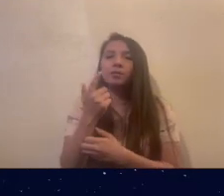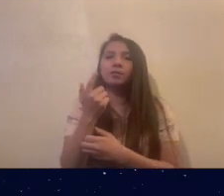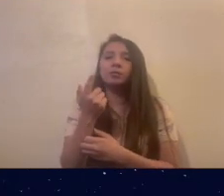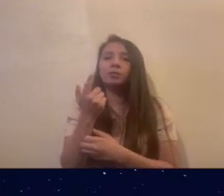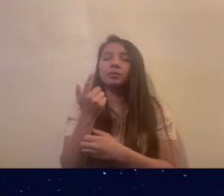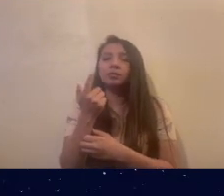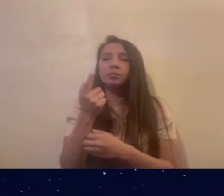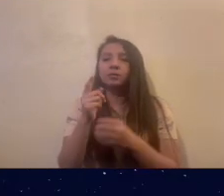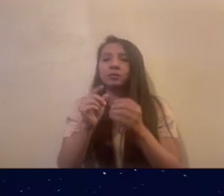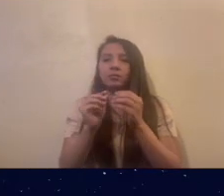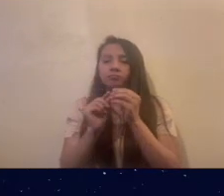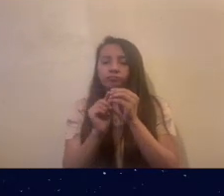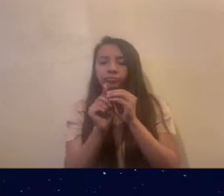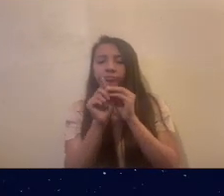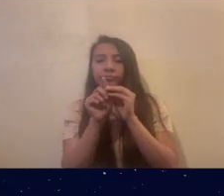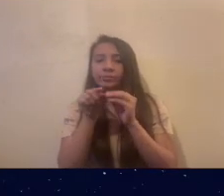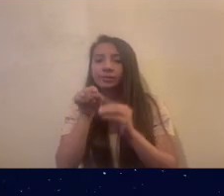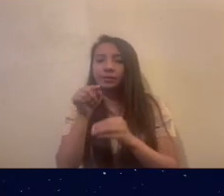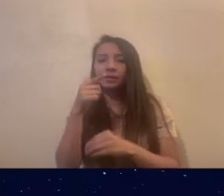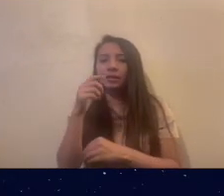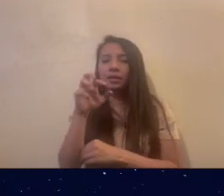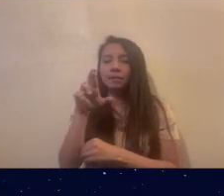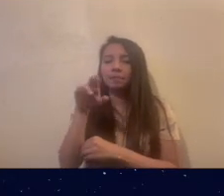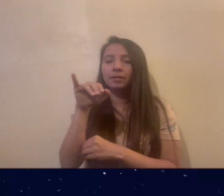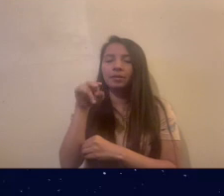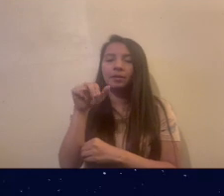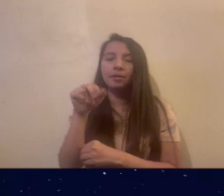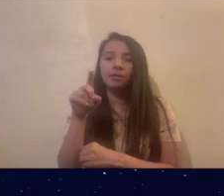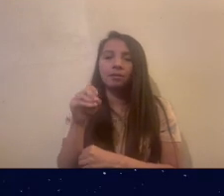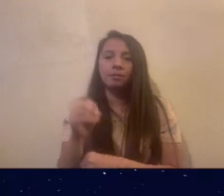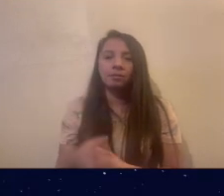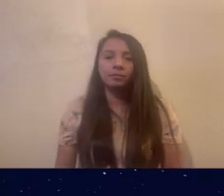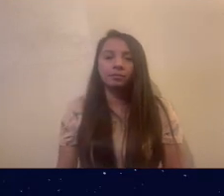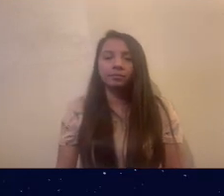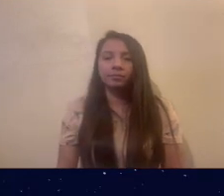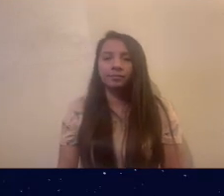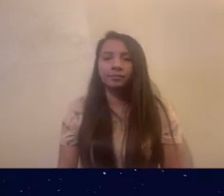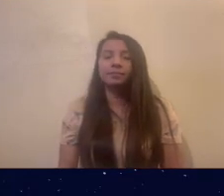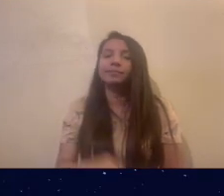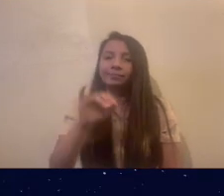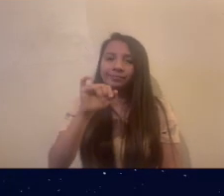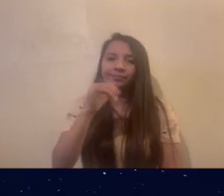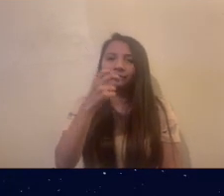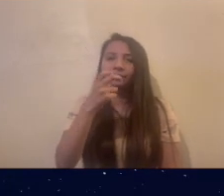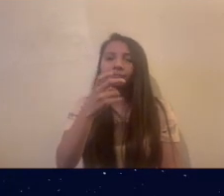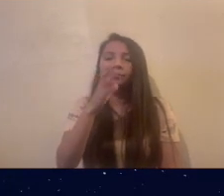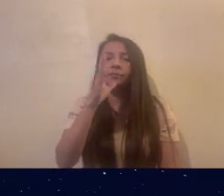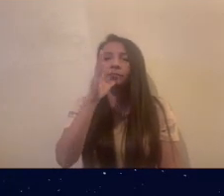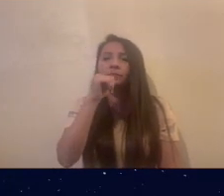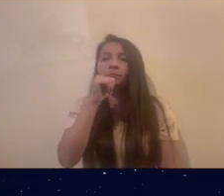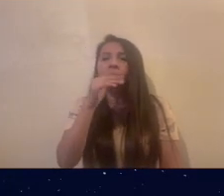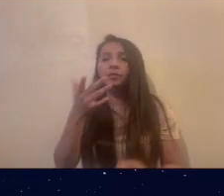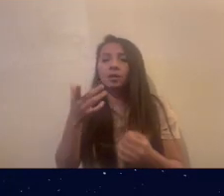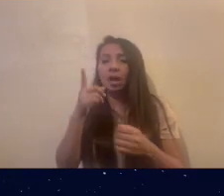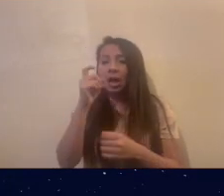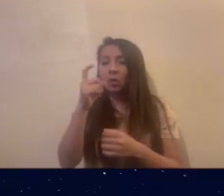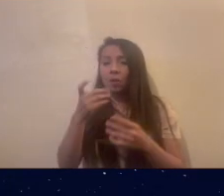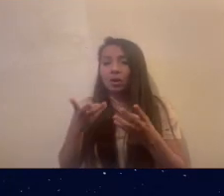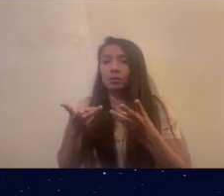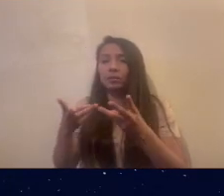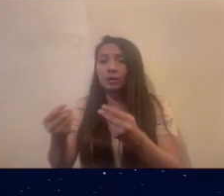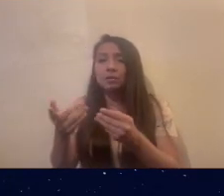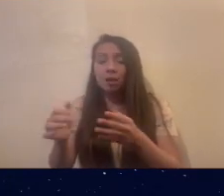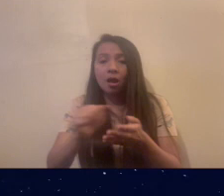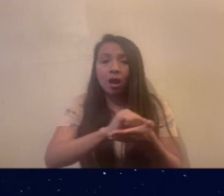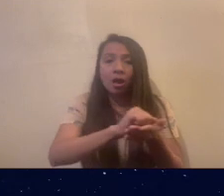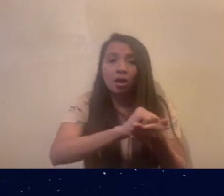más el brote. De brote para los astronautas, por ejemplo. En hábitats limitados. No se pueden dar el lujo de gastar agua